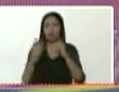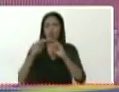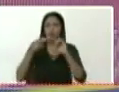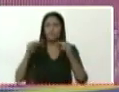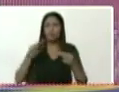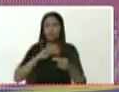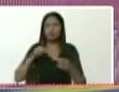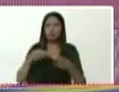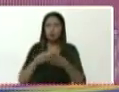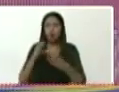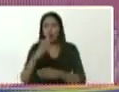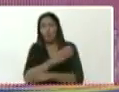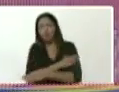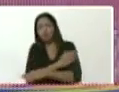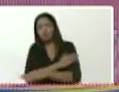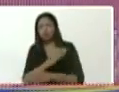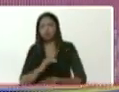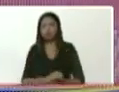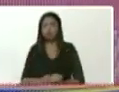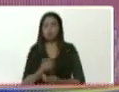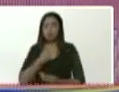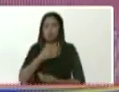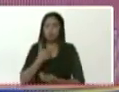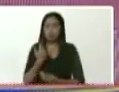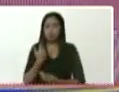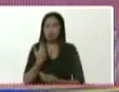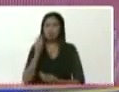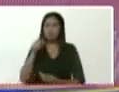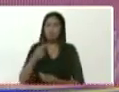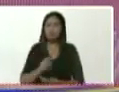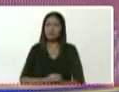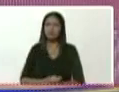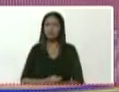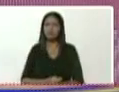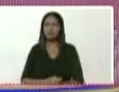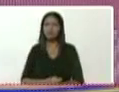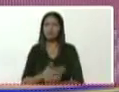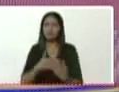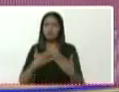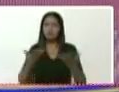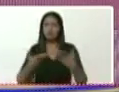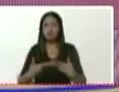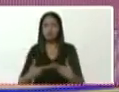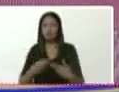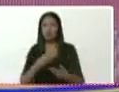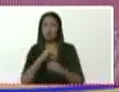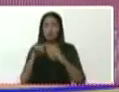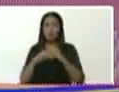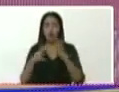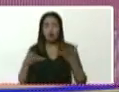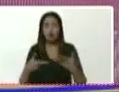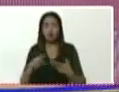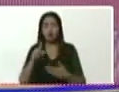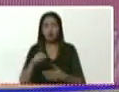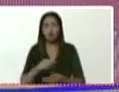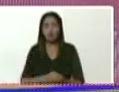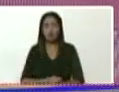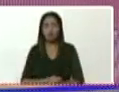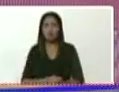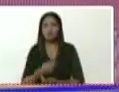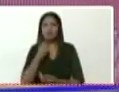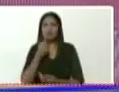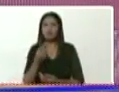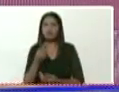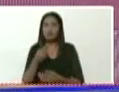con las oposiciones. Yo quisiera que recibiéramos un regalo. Me dice